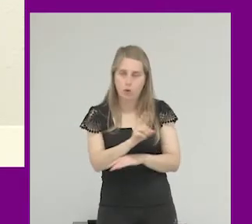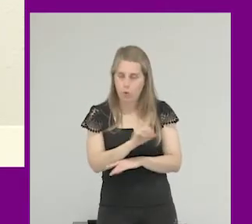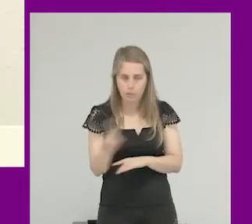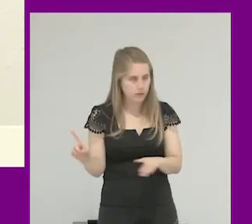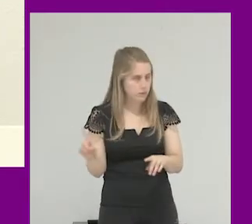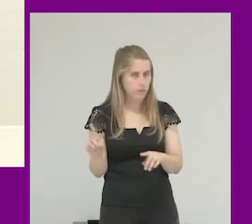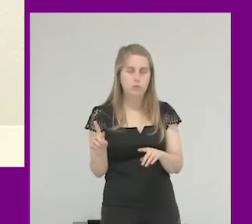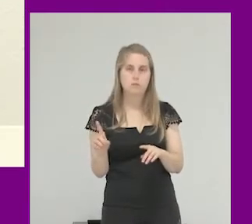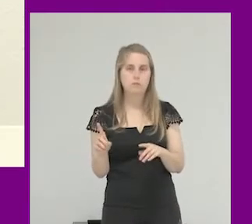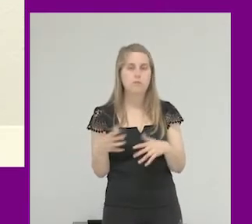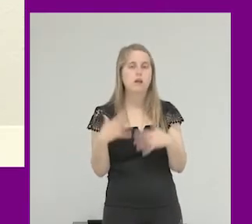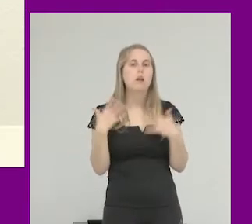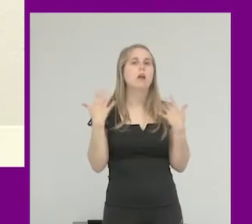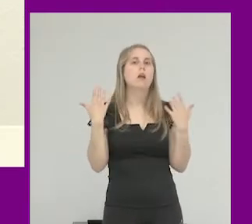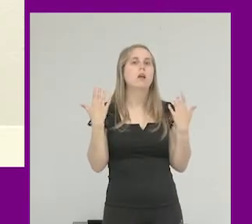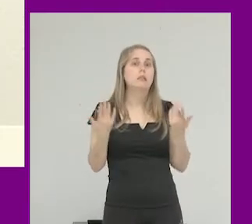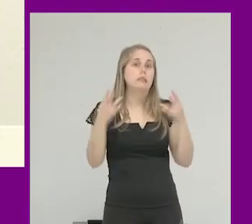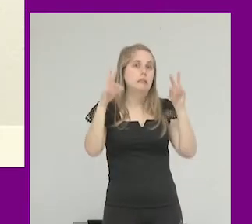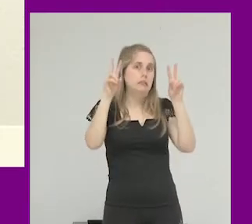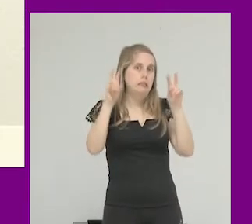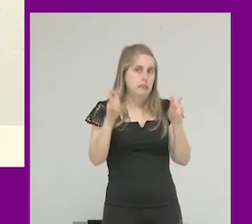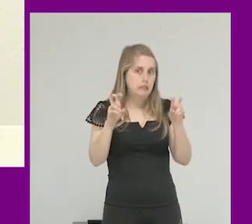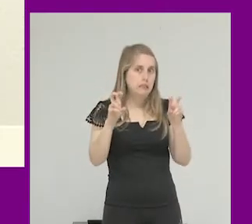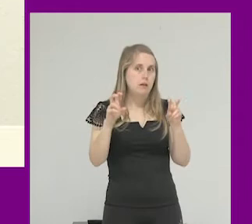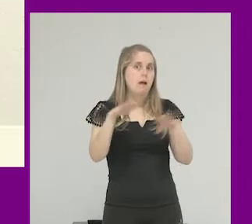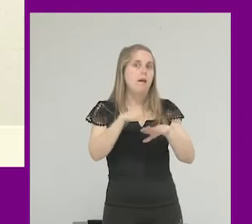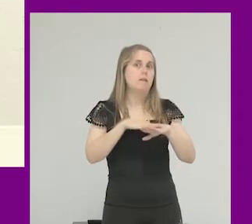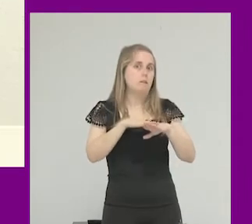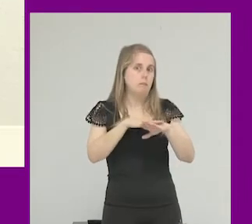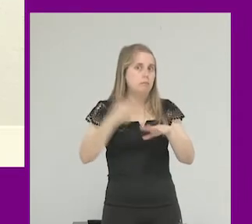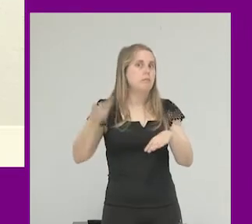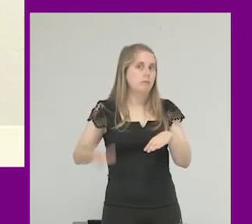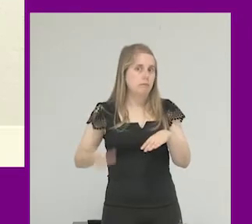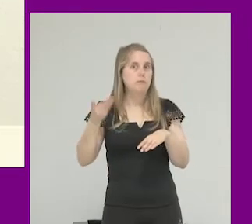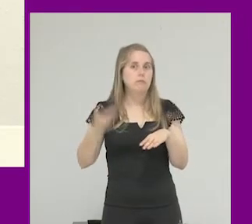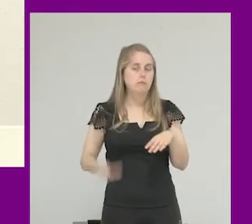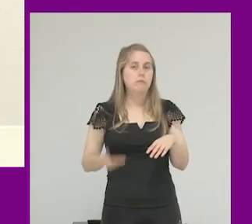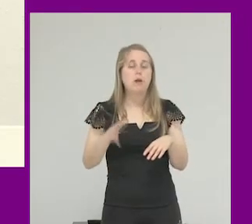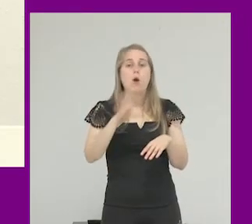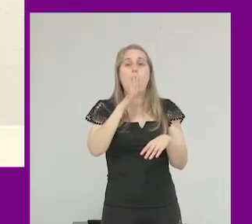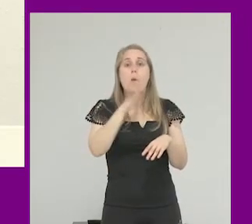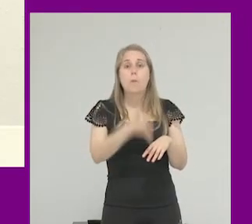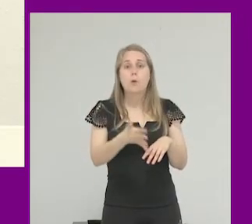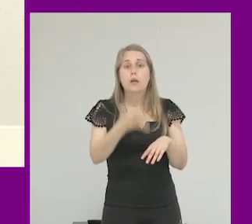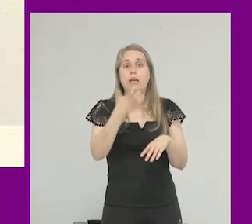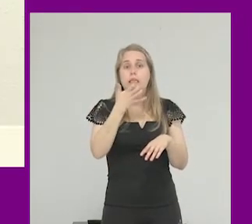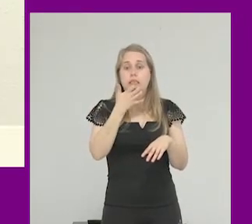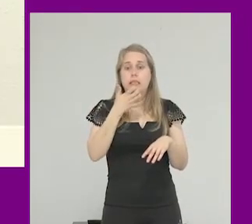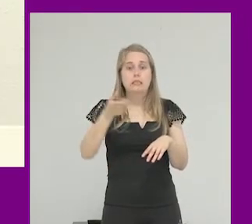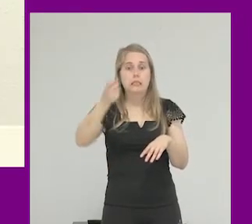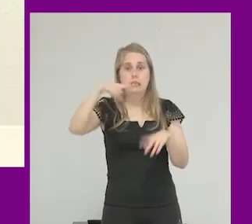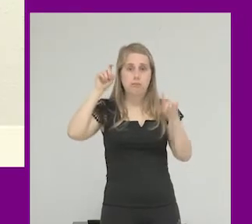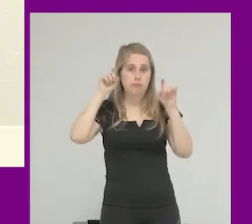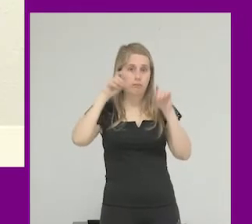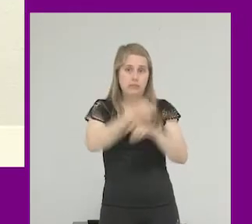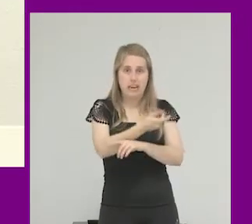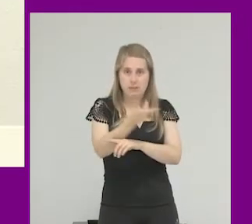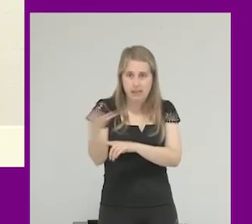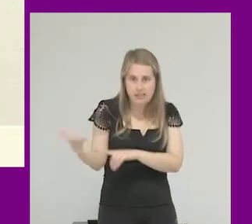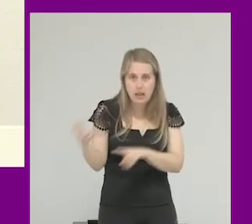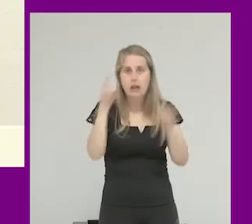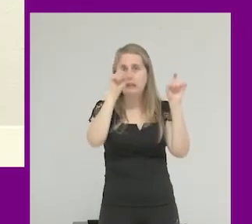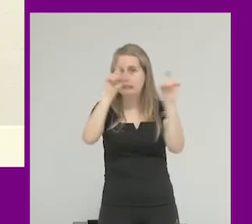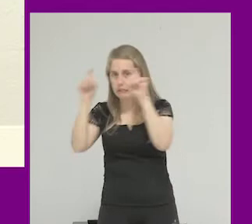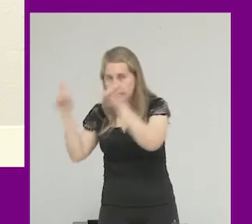tanto, ese es un tema yo creo que fundamental, porque si no se enseña de manera transversal en todos